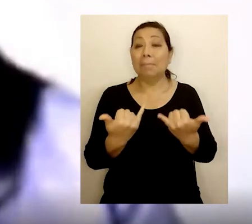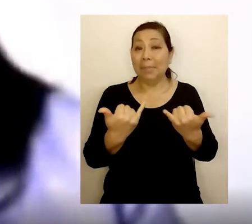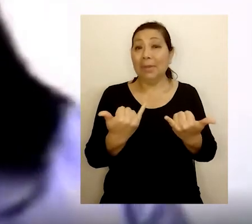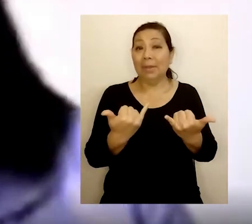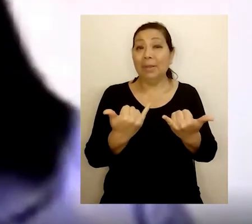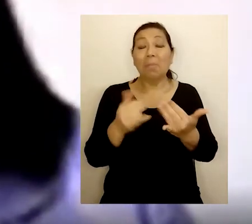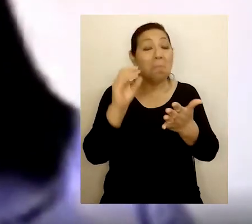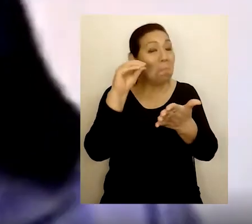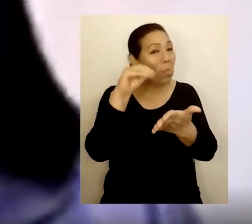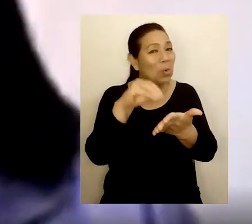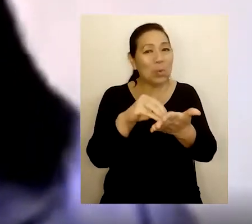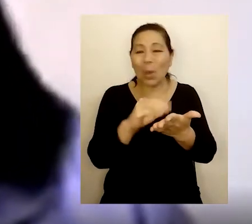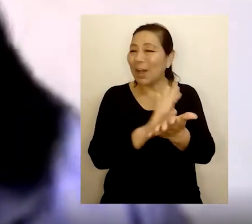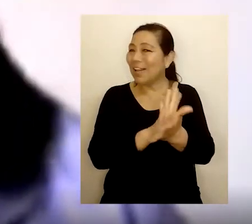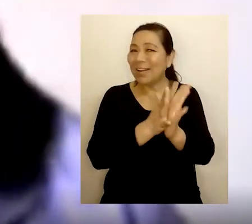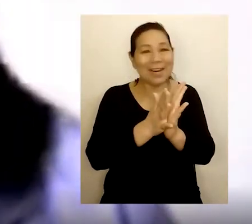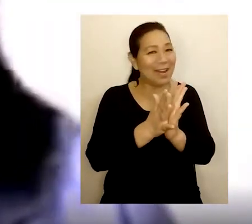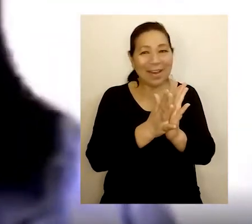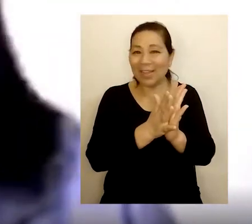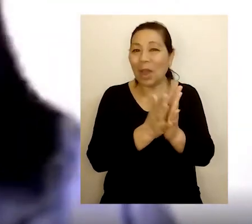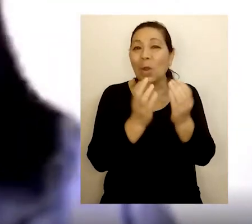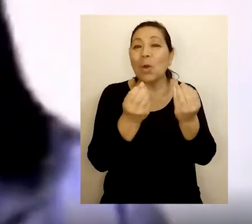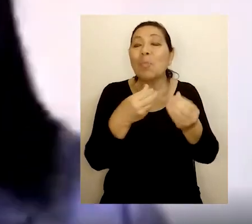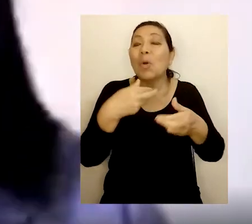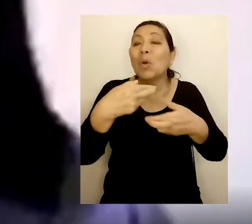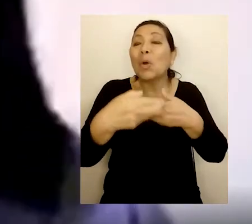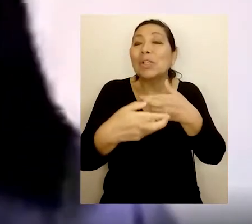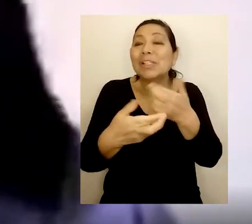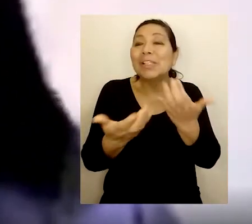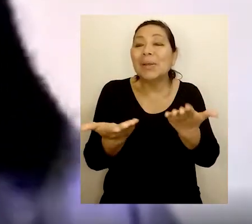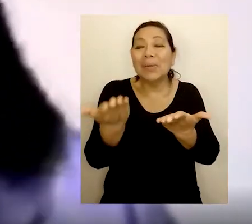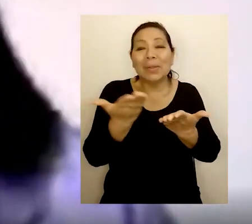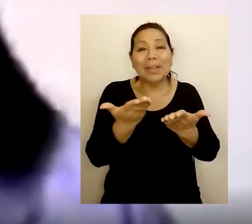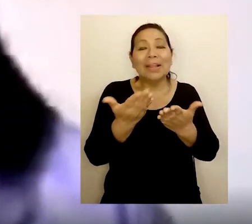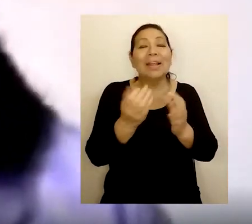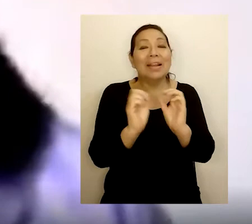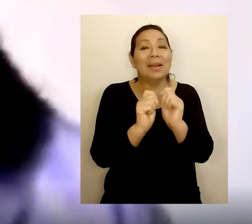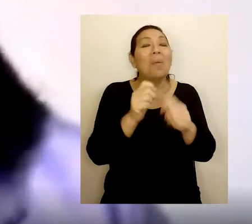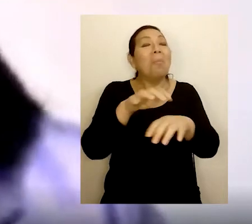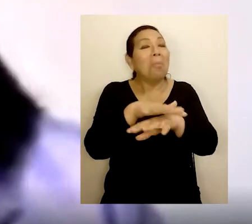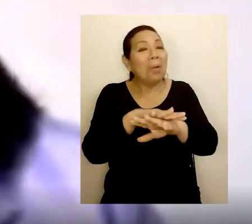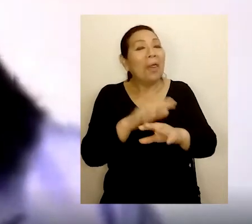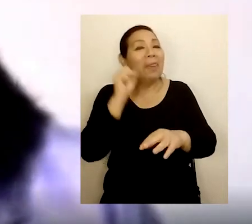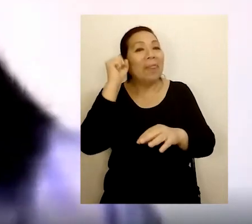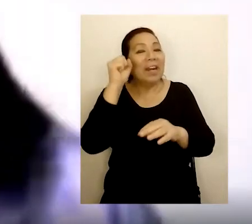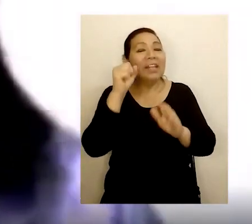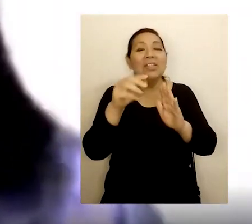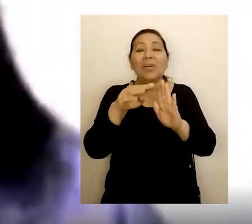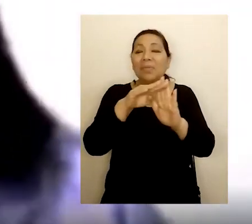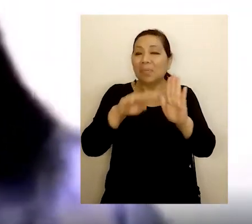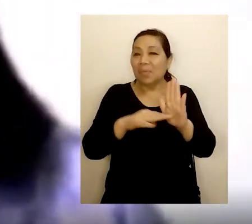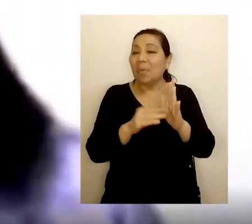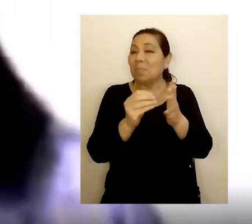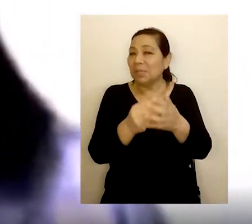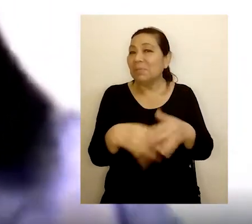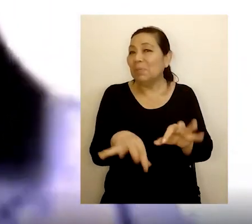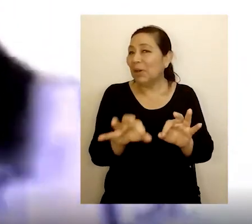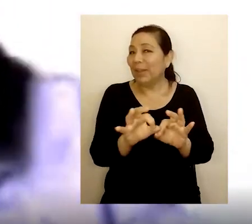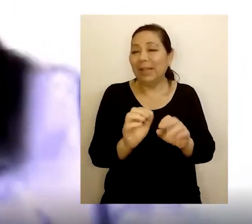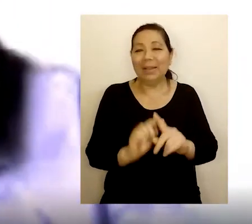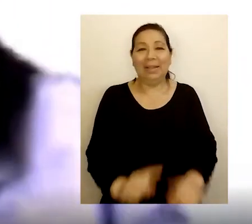El caso puntual es que no se había corrido traslado como consecuencia de ello, vulnera el debido proceso, el derecho de defensa y otros derechos